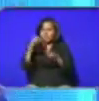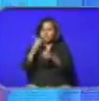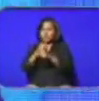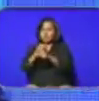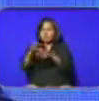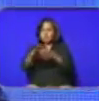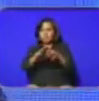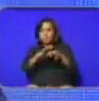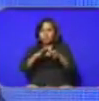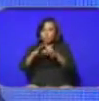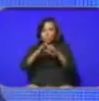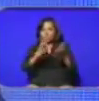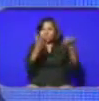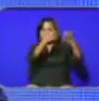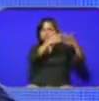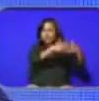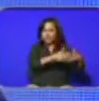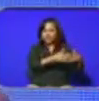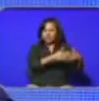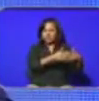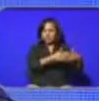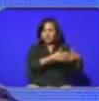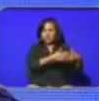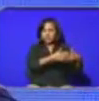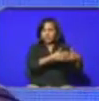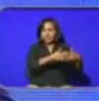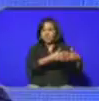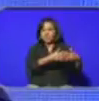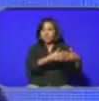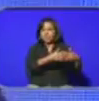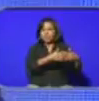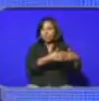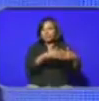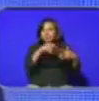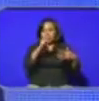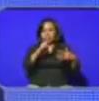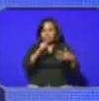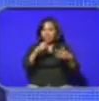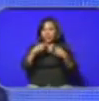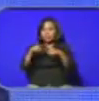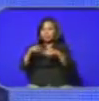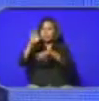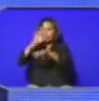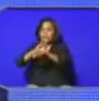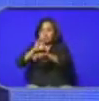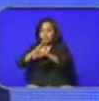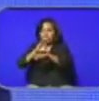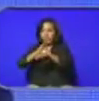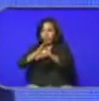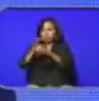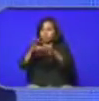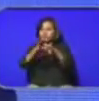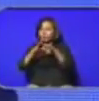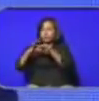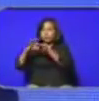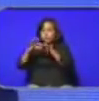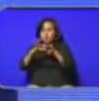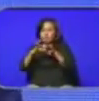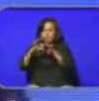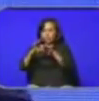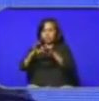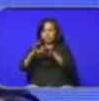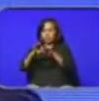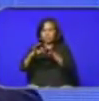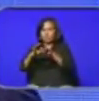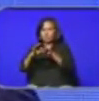establecer también establecer que su currícula o los cursos que ofrezcan vayan conectados a ese mercado laboral.